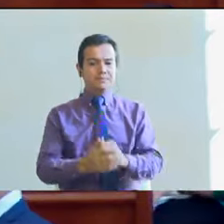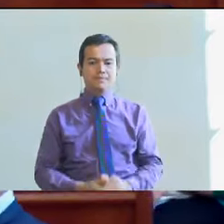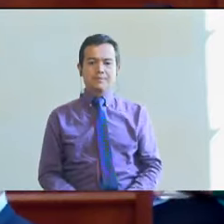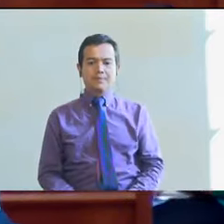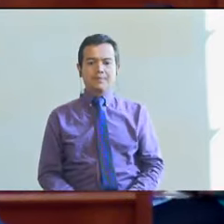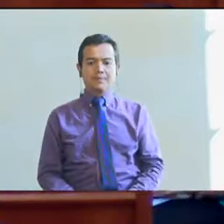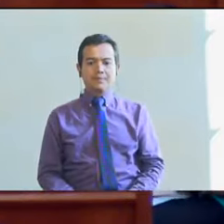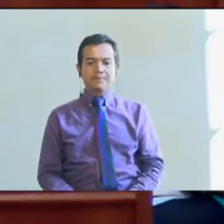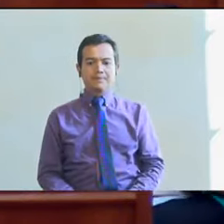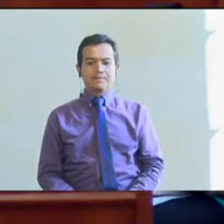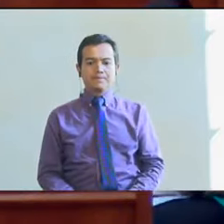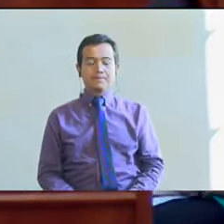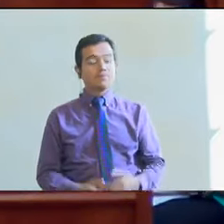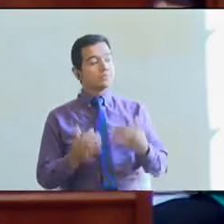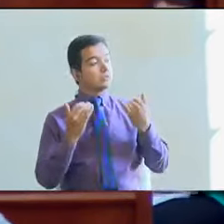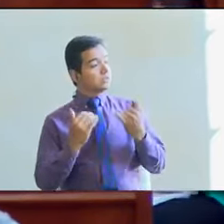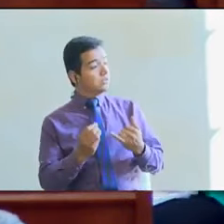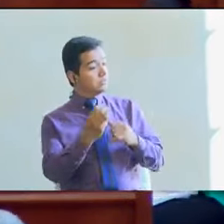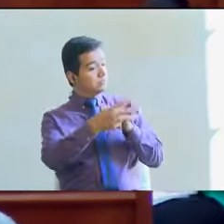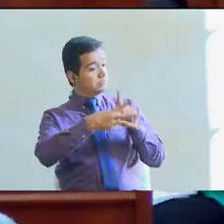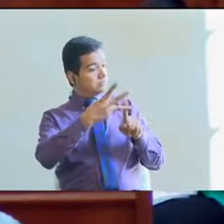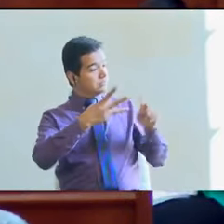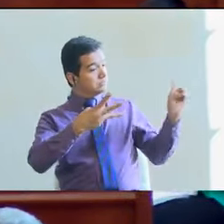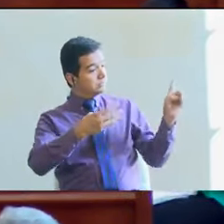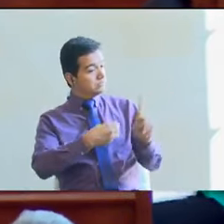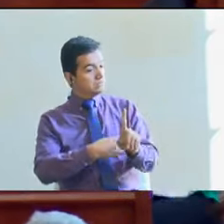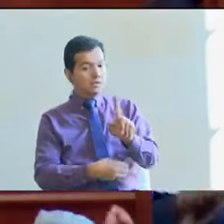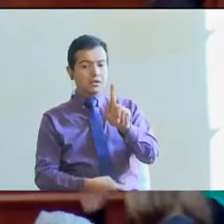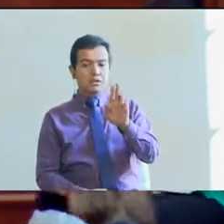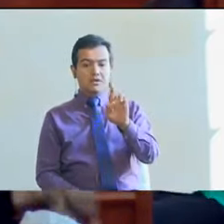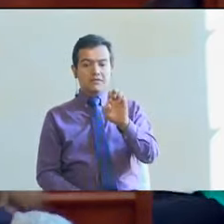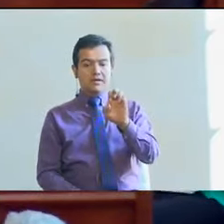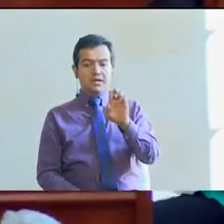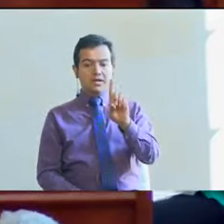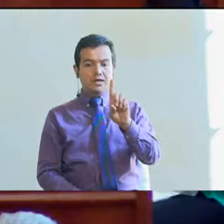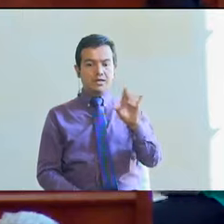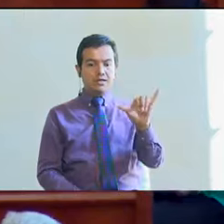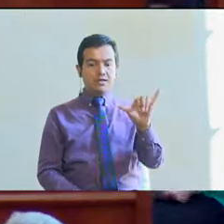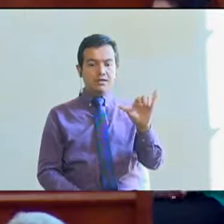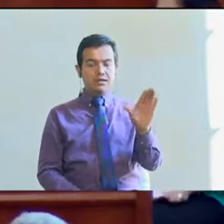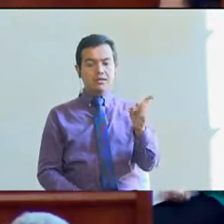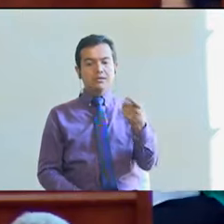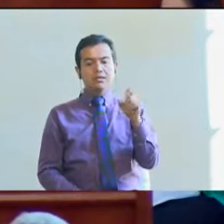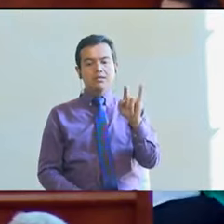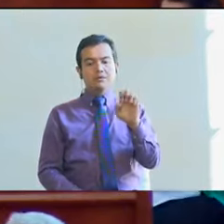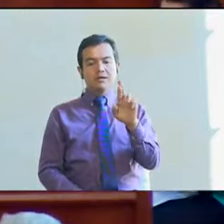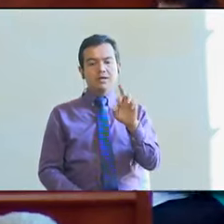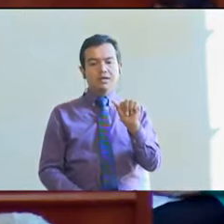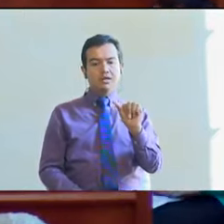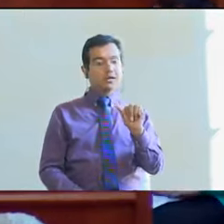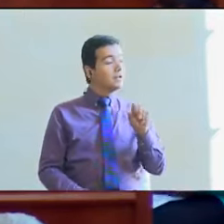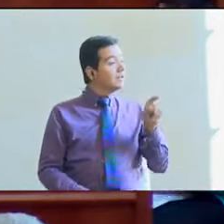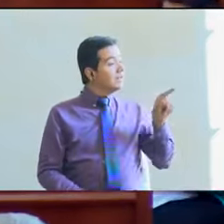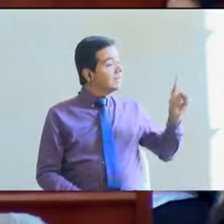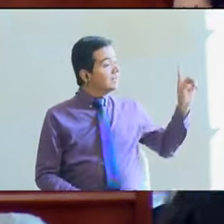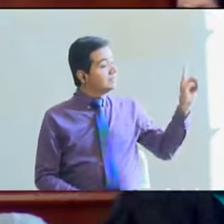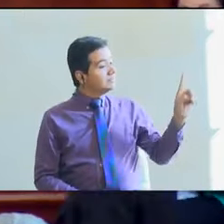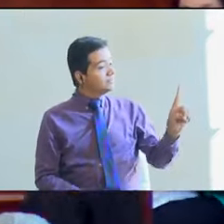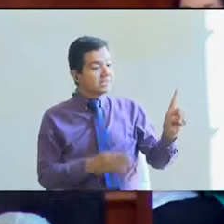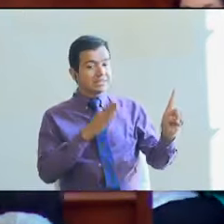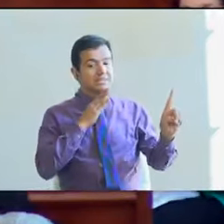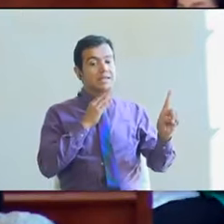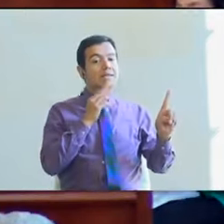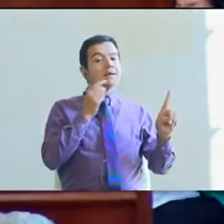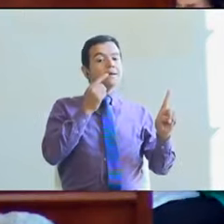gracias tiene la palabra el dror Fredy Guevara padre primer vicepresidente de la asamblea nacional